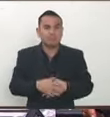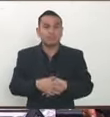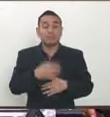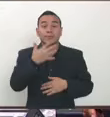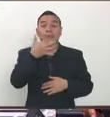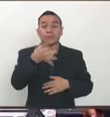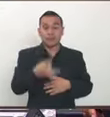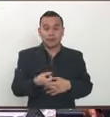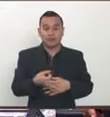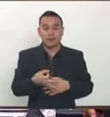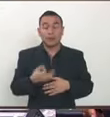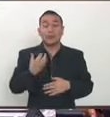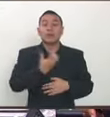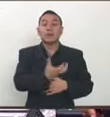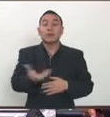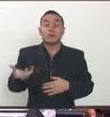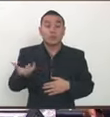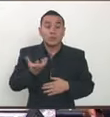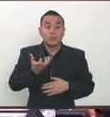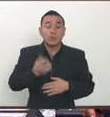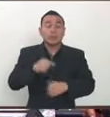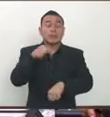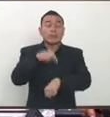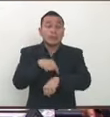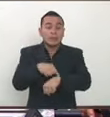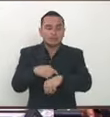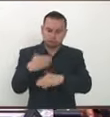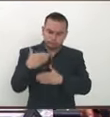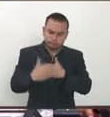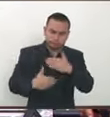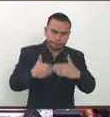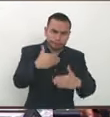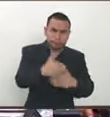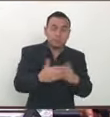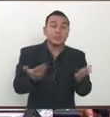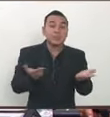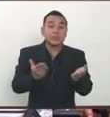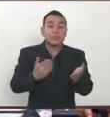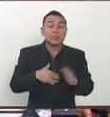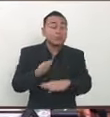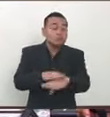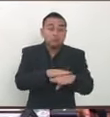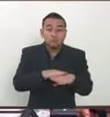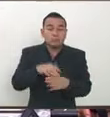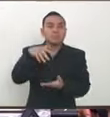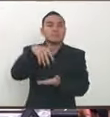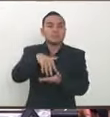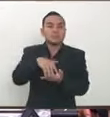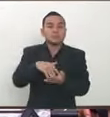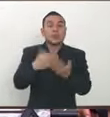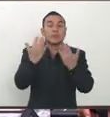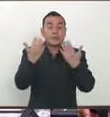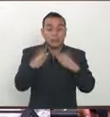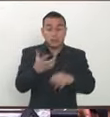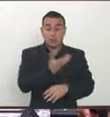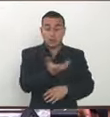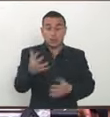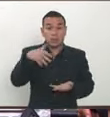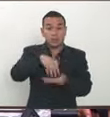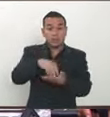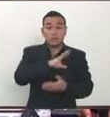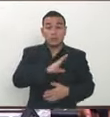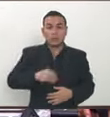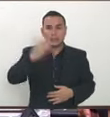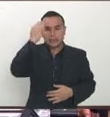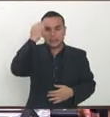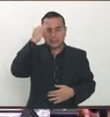valga la redundancia, nos ha dado tiempo para prepararnos, para avisar a la población ya conoce qué es el COVID-19, ya conoce qué es